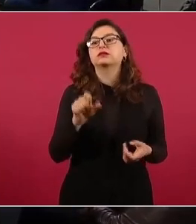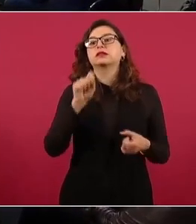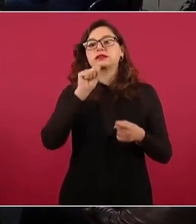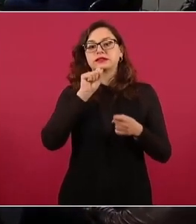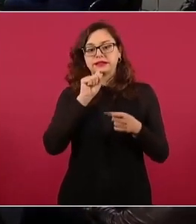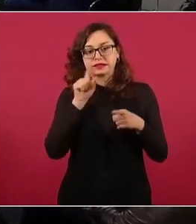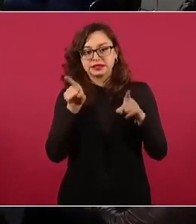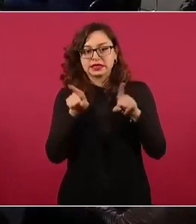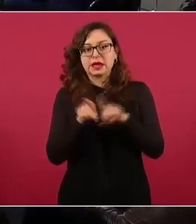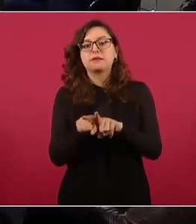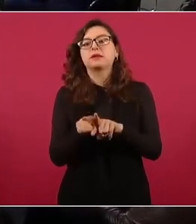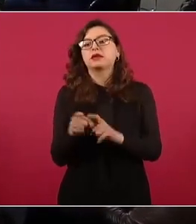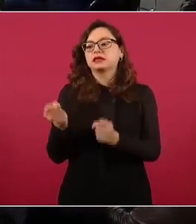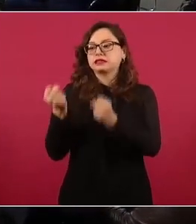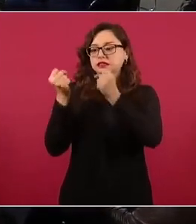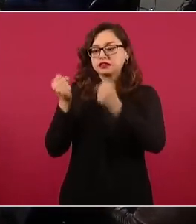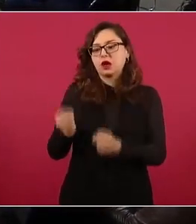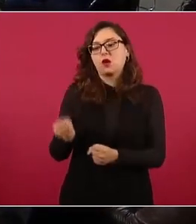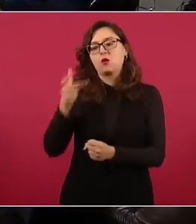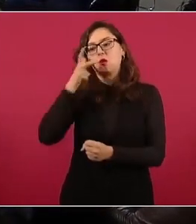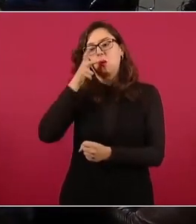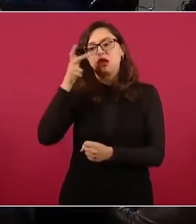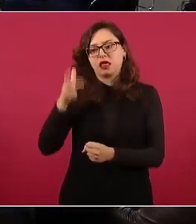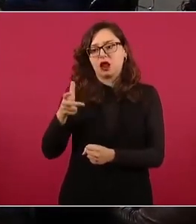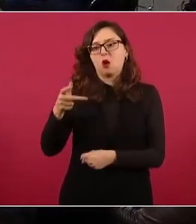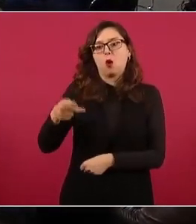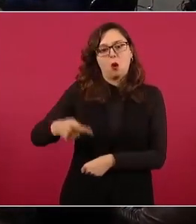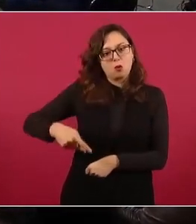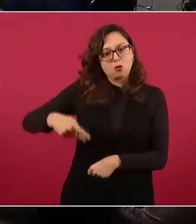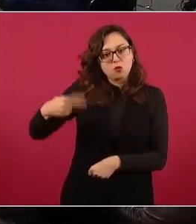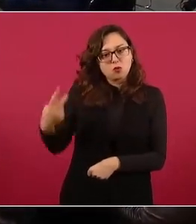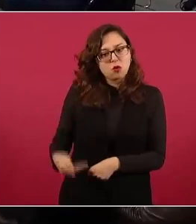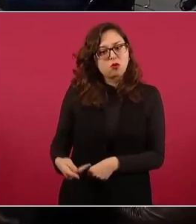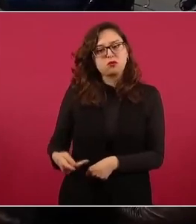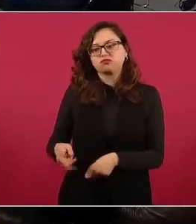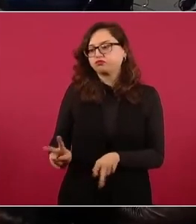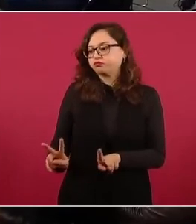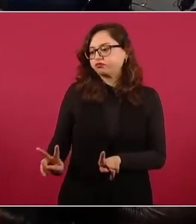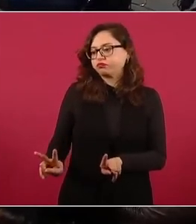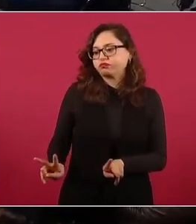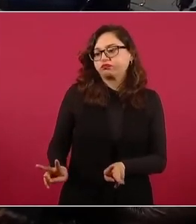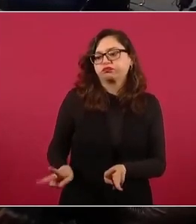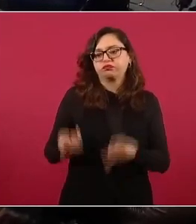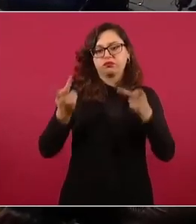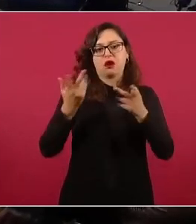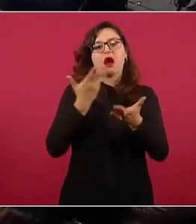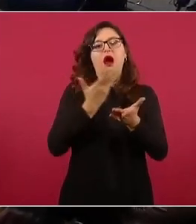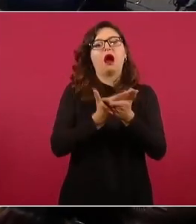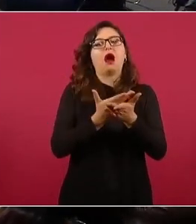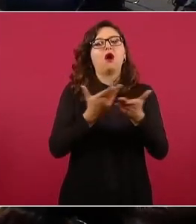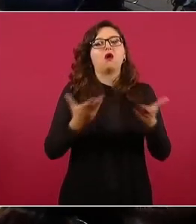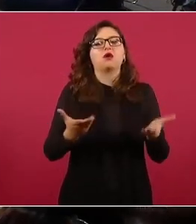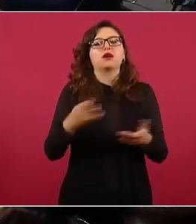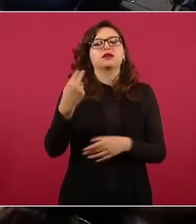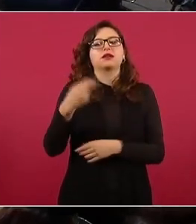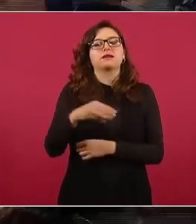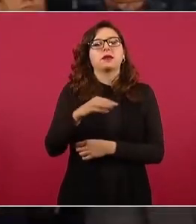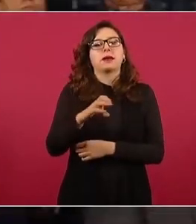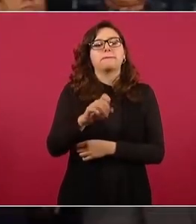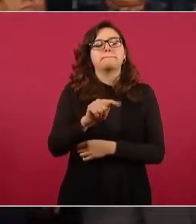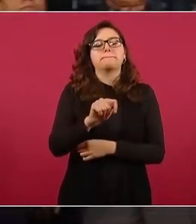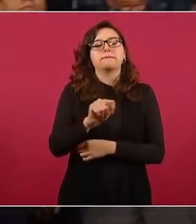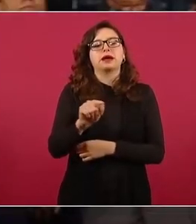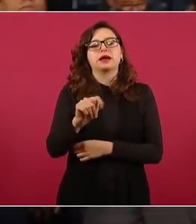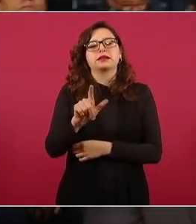la privatizó, la vendió a MetLife, y a una